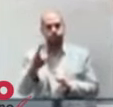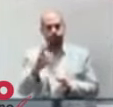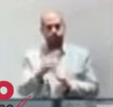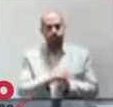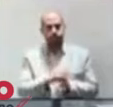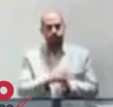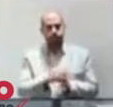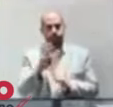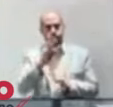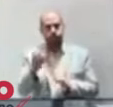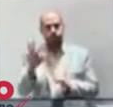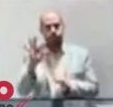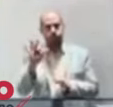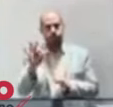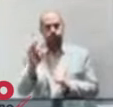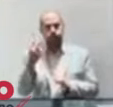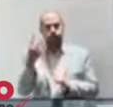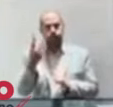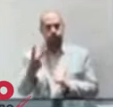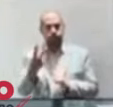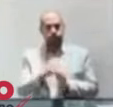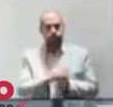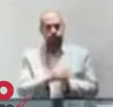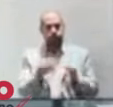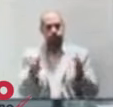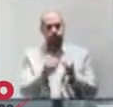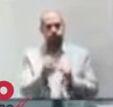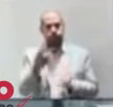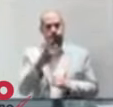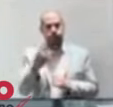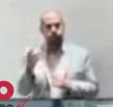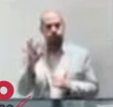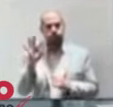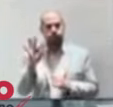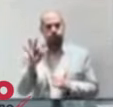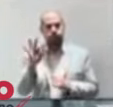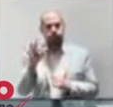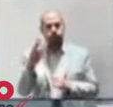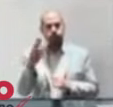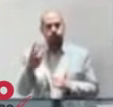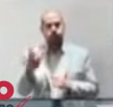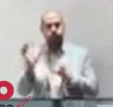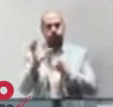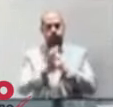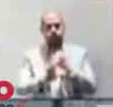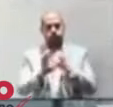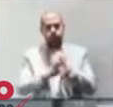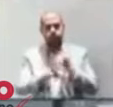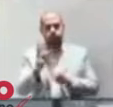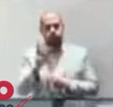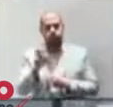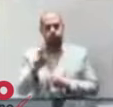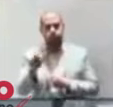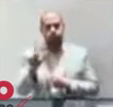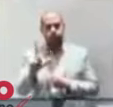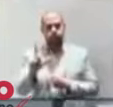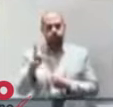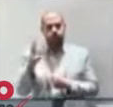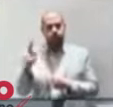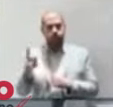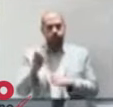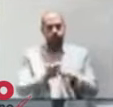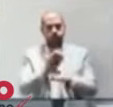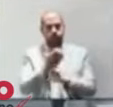341, 342 y 343 del Código Penal del Estado